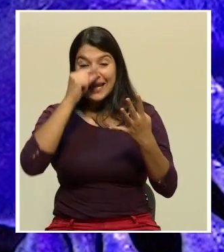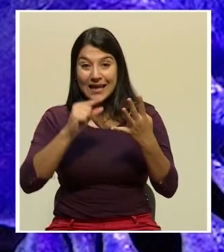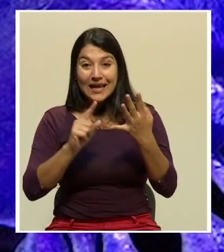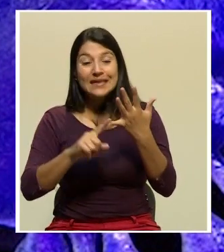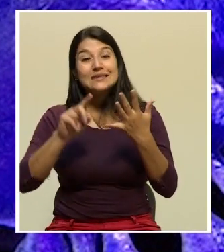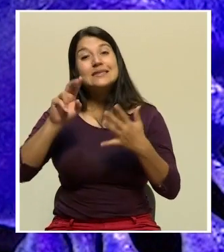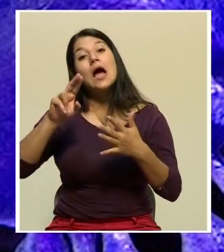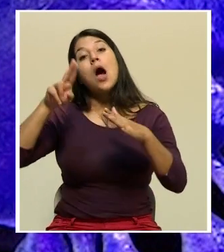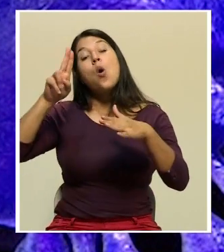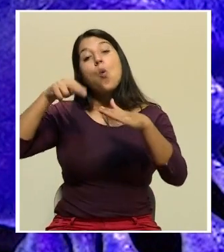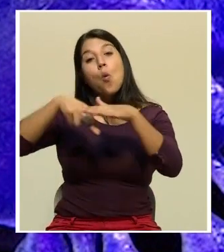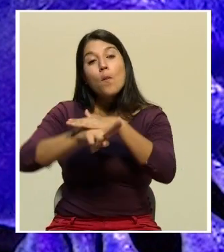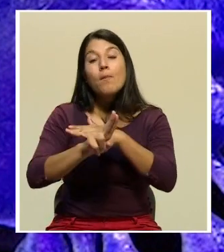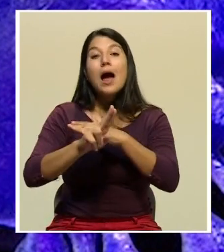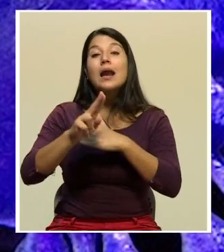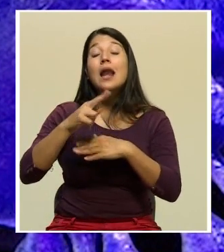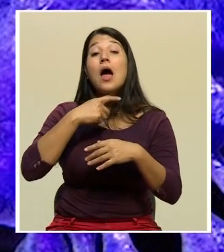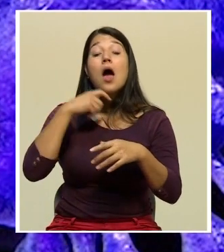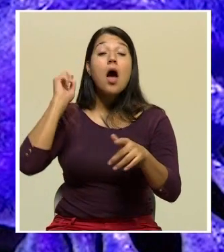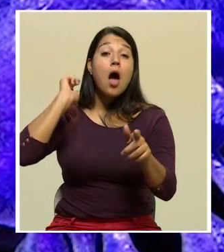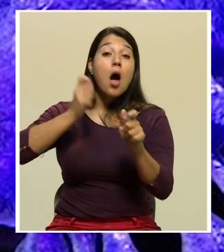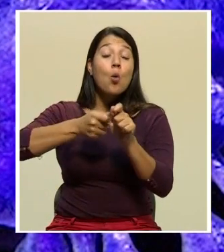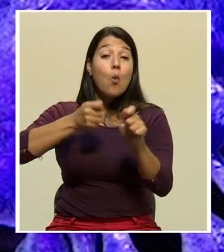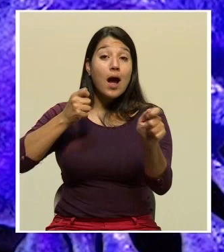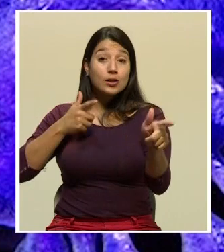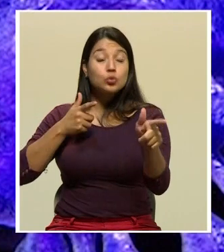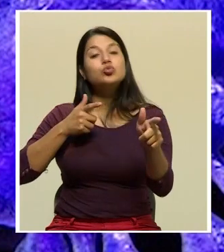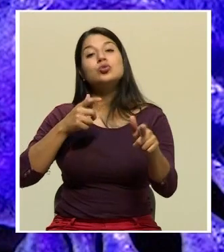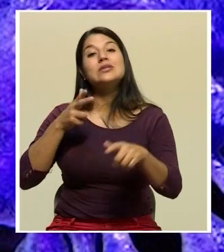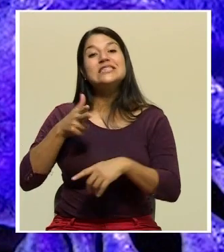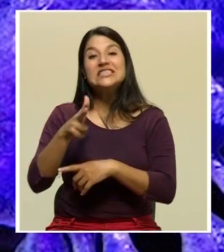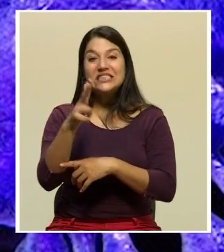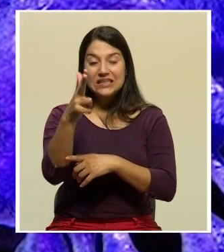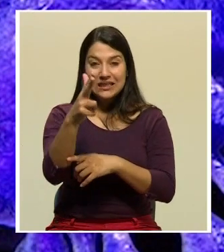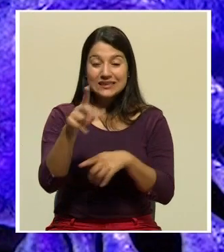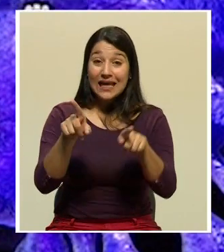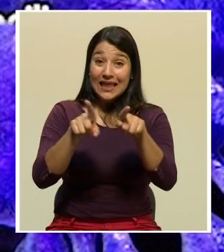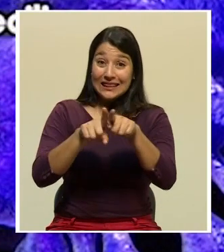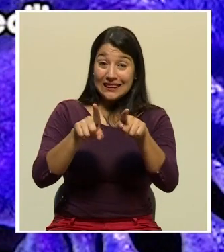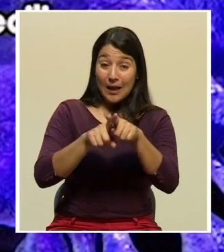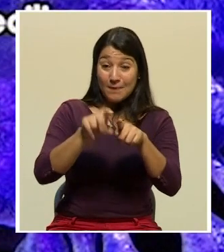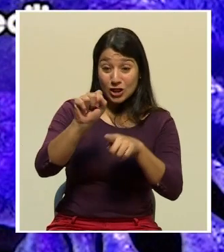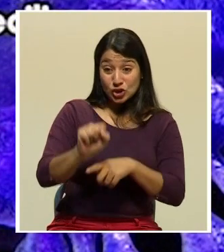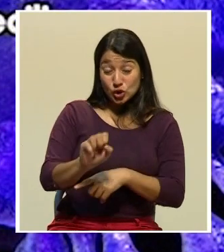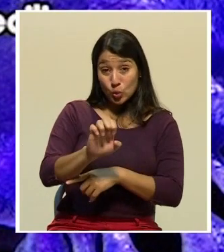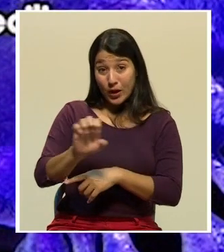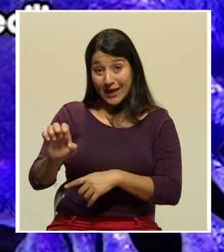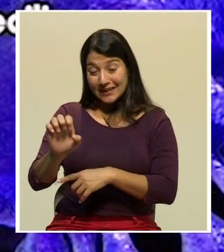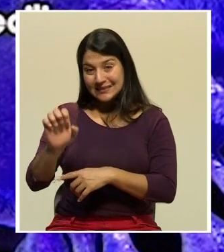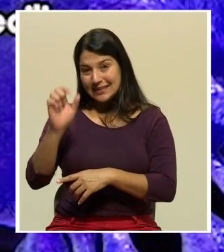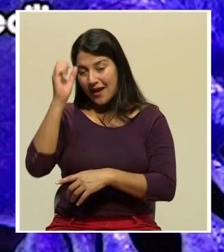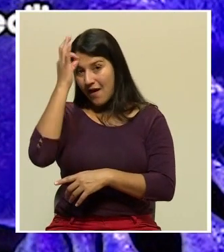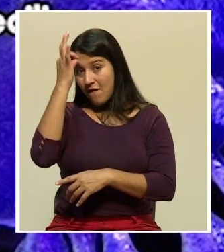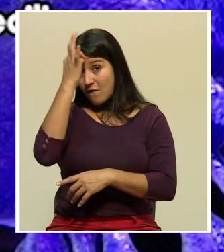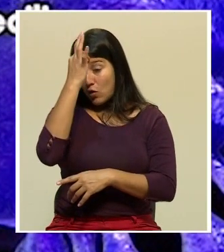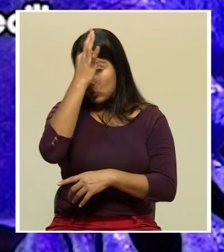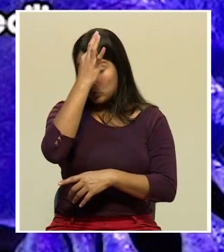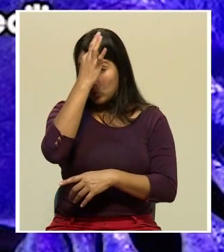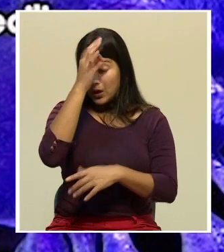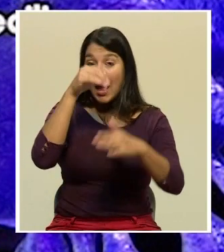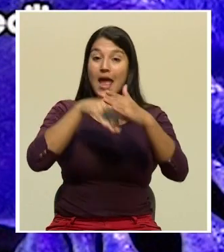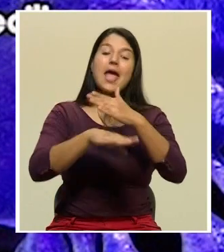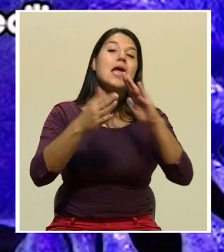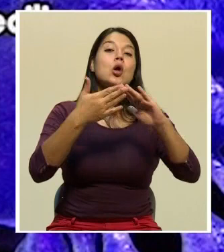Upala, Guatuso, Los Chiles. Además, el sector sureste del distrito de La Fortuna en San Carlos, en